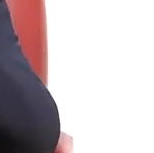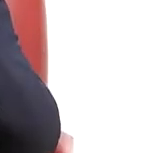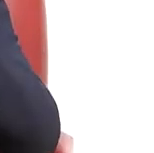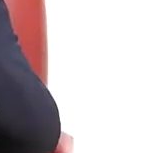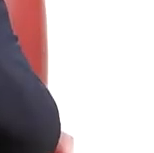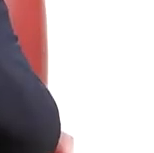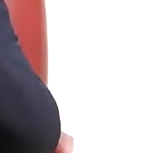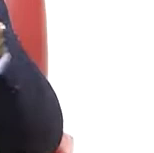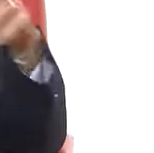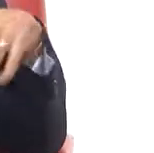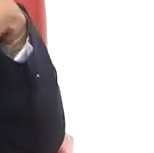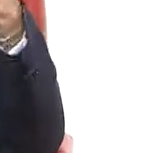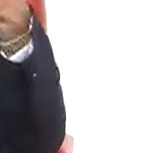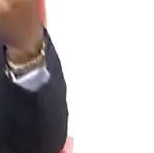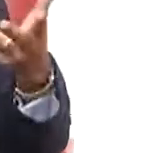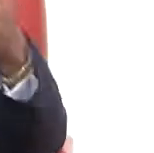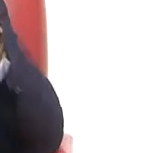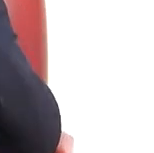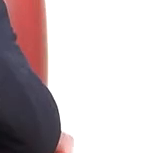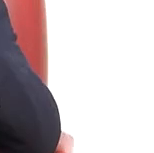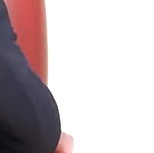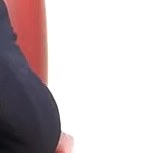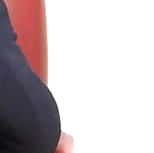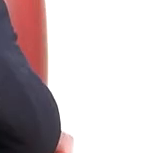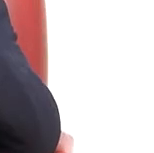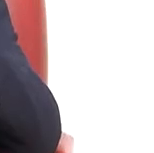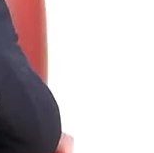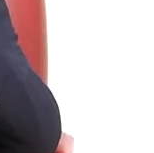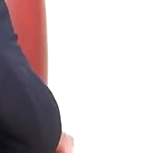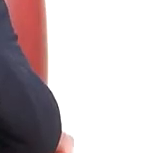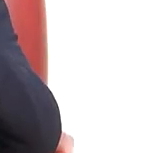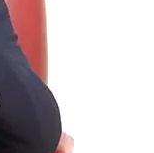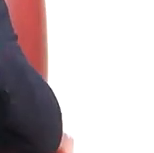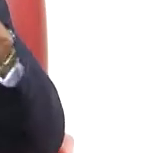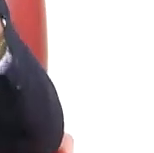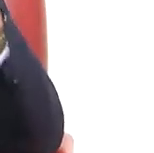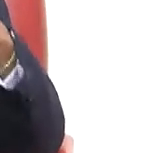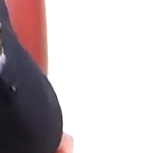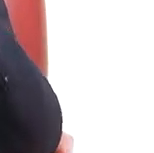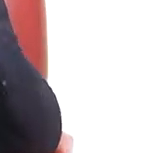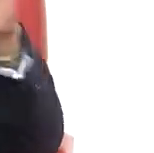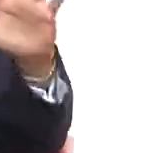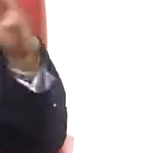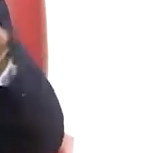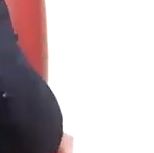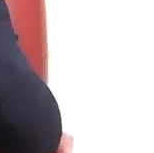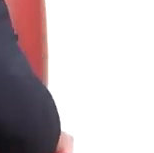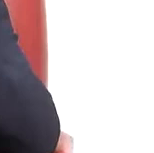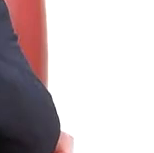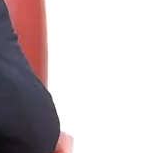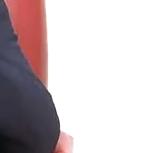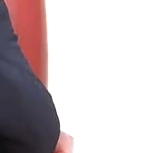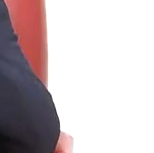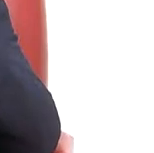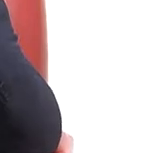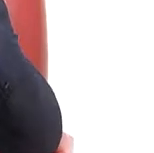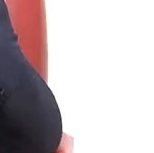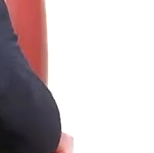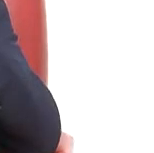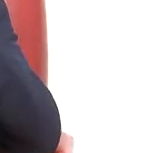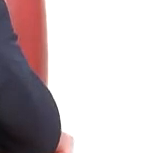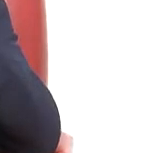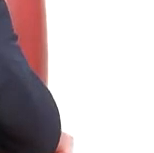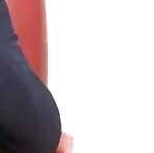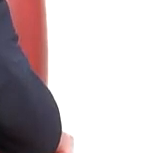la común que todos conocemos, y tenemos además una modalidad para adulto trabajador. Y estamos trabajando, esperamos ya el próximo año tener lista también